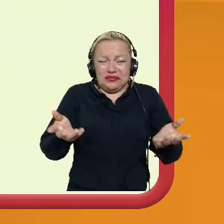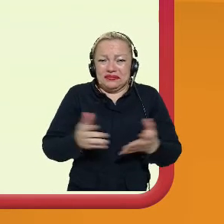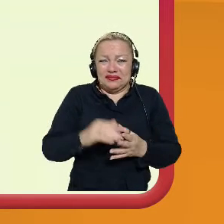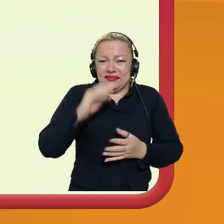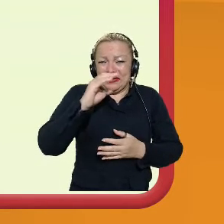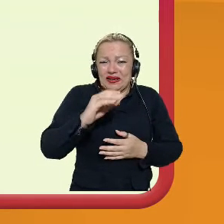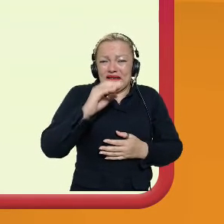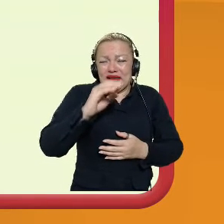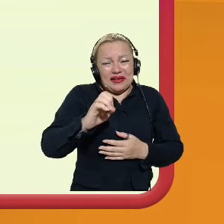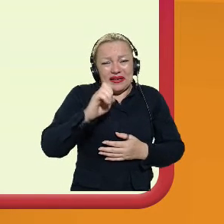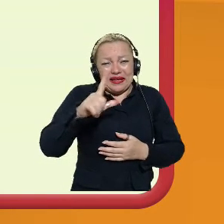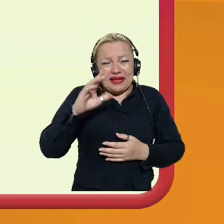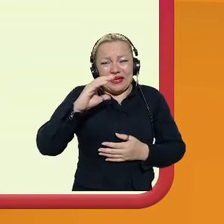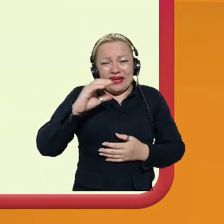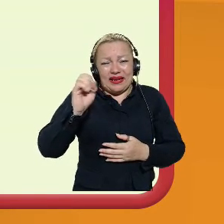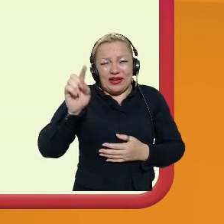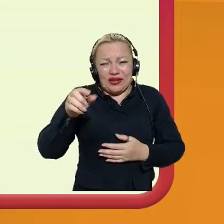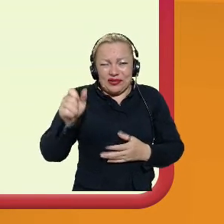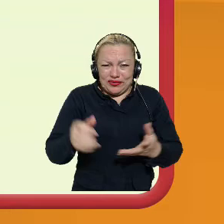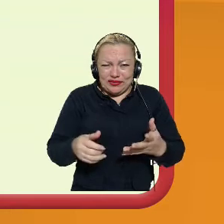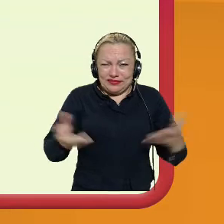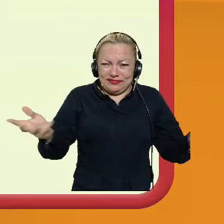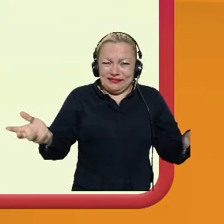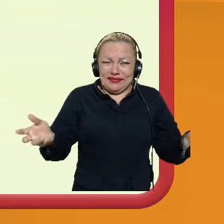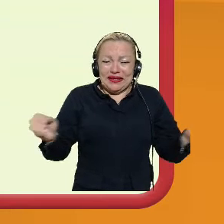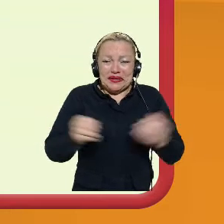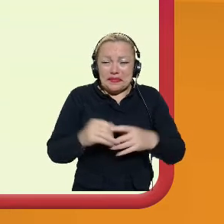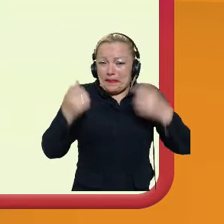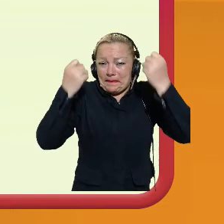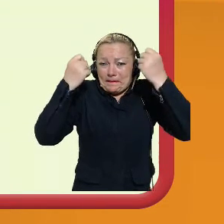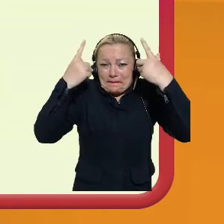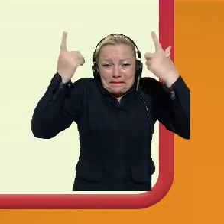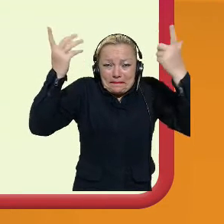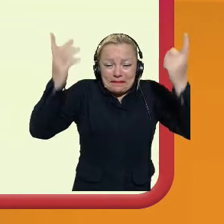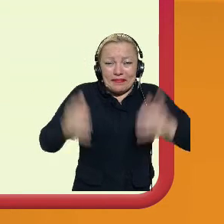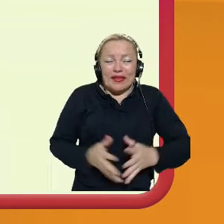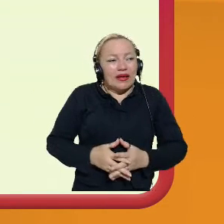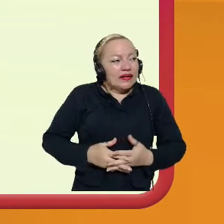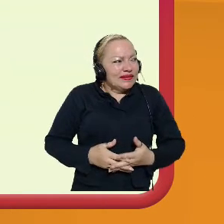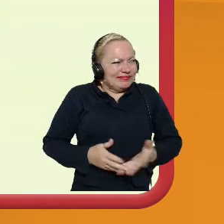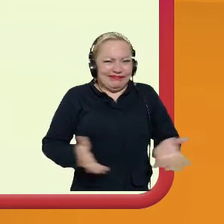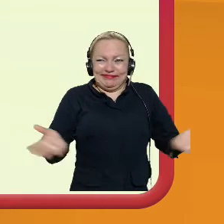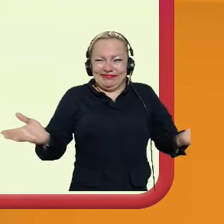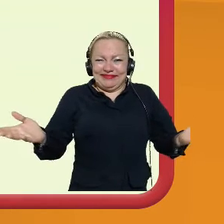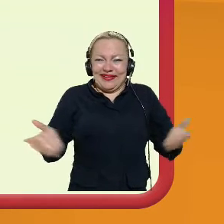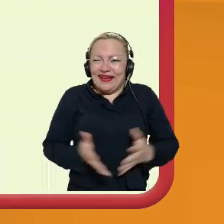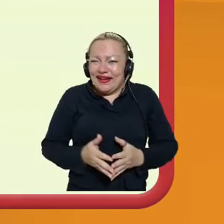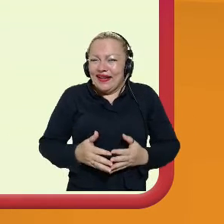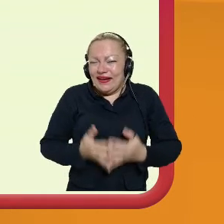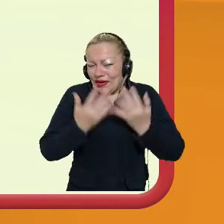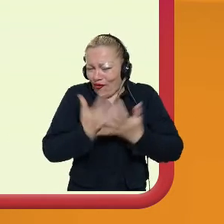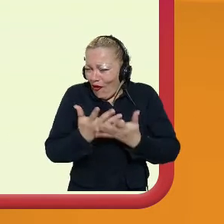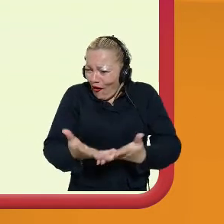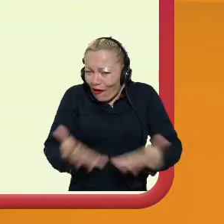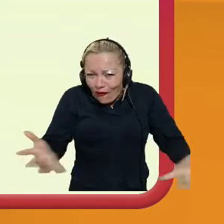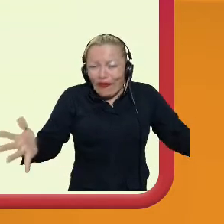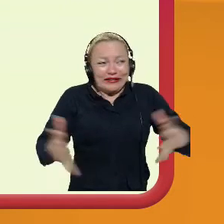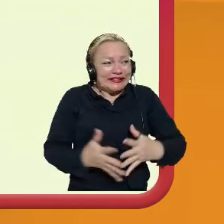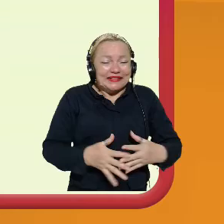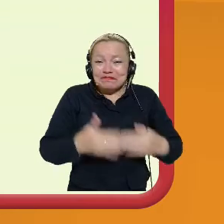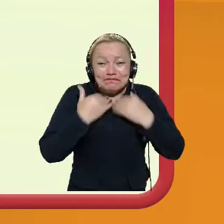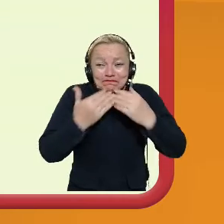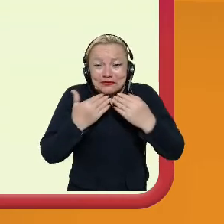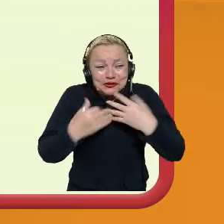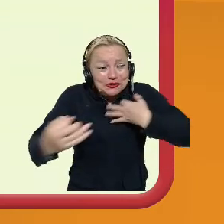le llamaban el coso. Ah, ok. Sí, además tampoco me referí, tampoco supe si el coso era alguna cosa. No lo